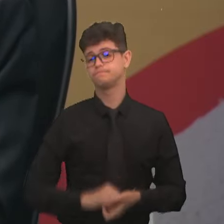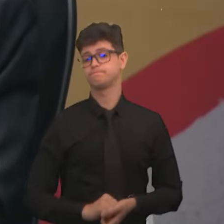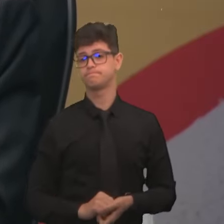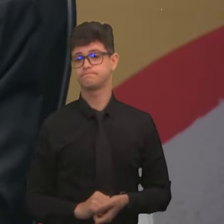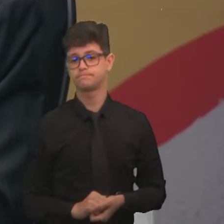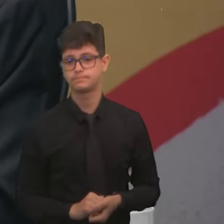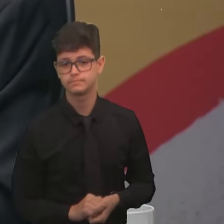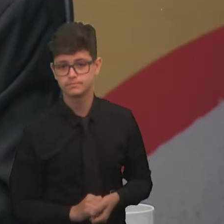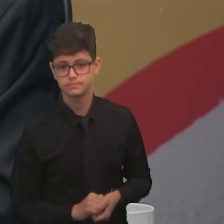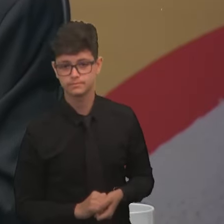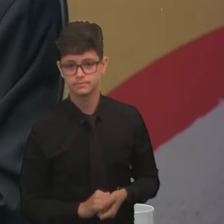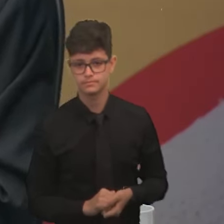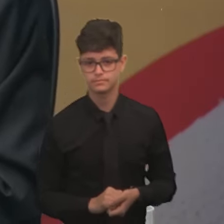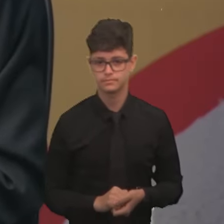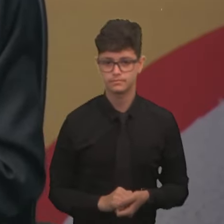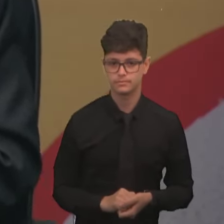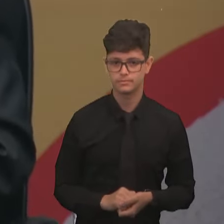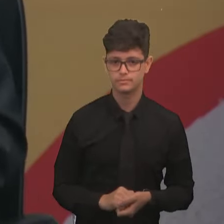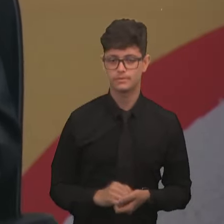dura.